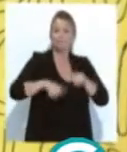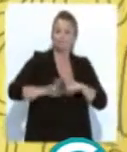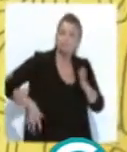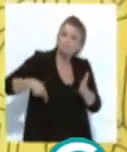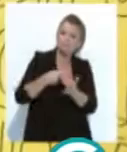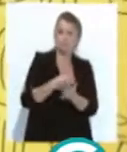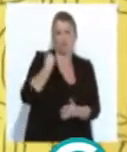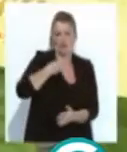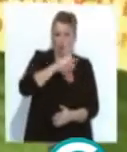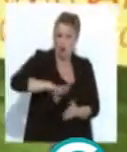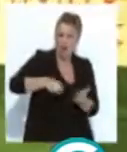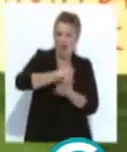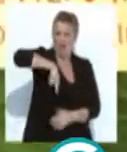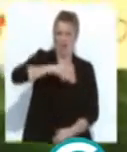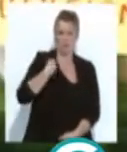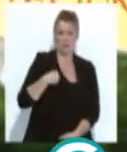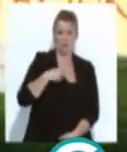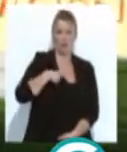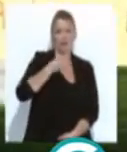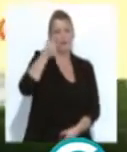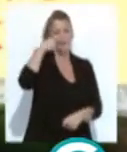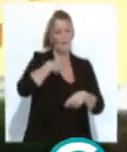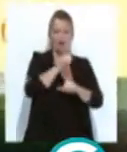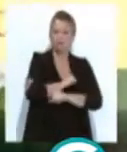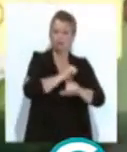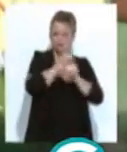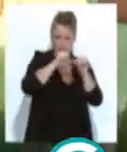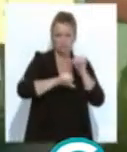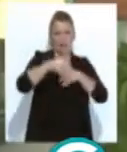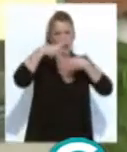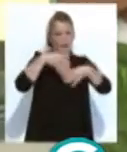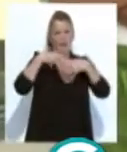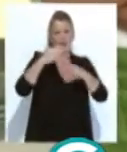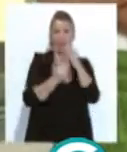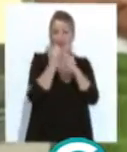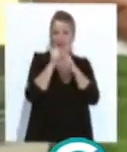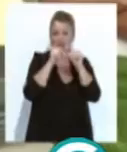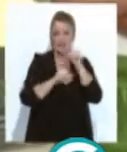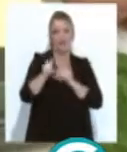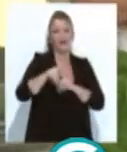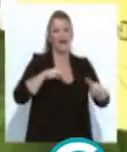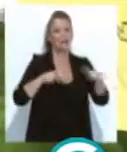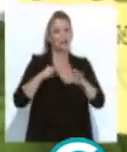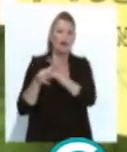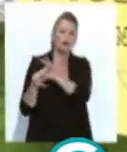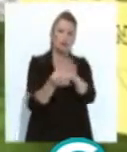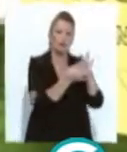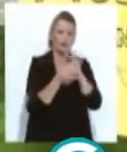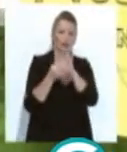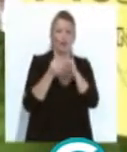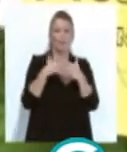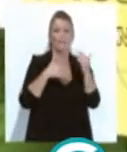han pagado personalmente. Se esperan más concentraciones por parte del alumnado los próximos días y acciones solidarias con manos